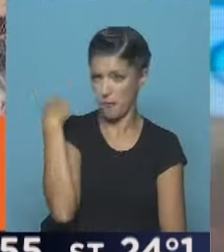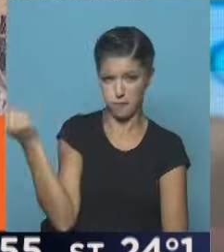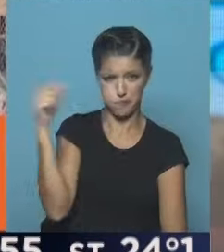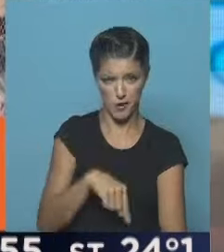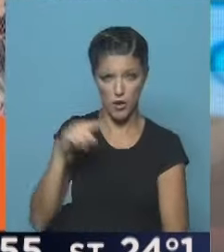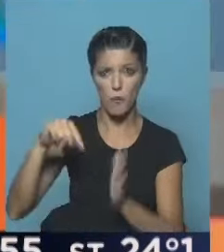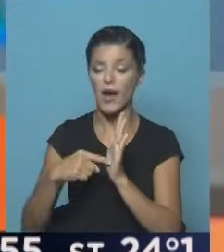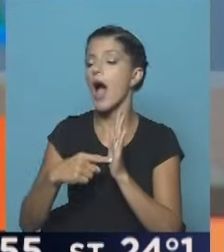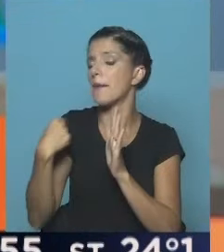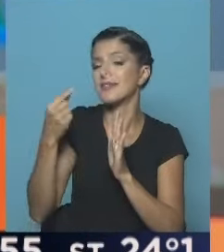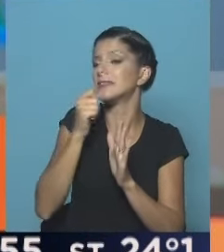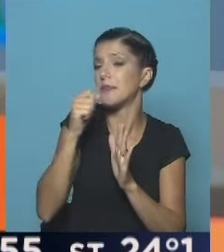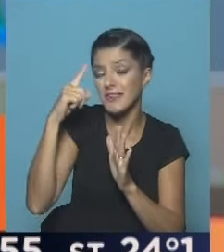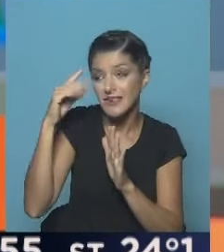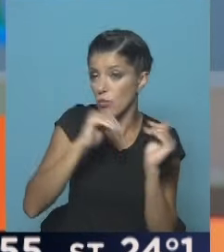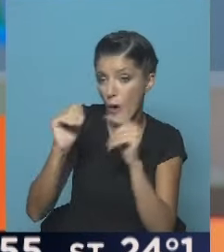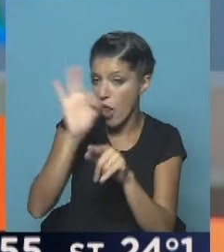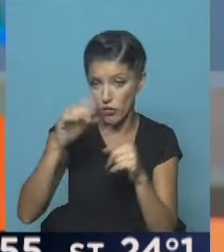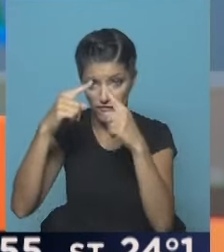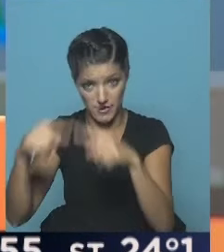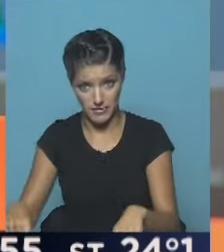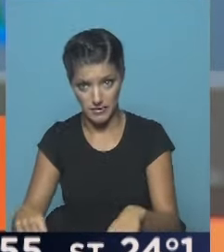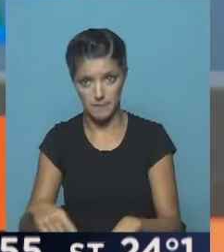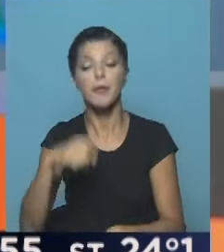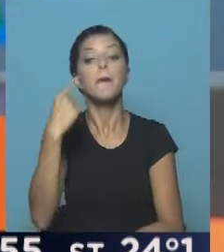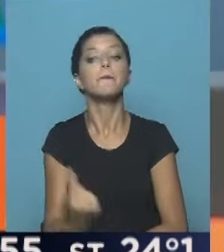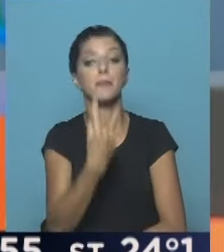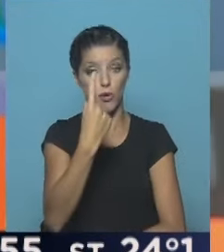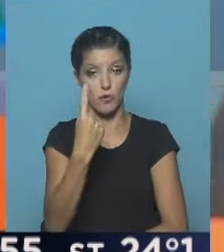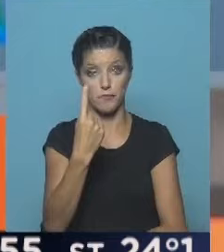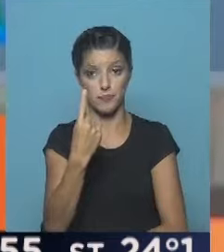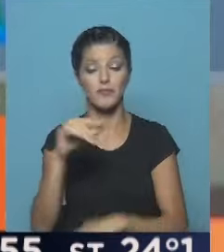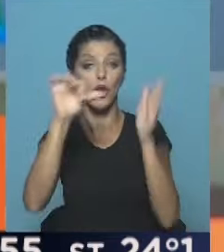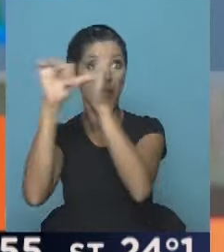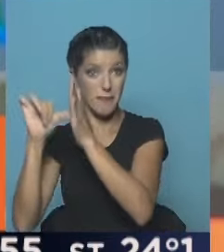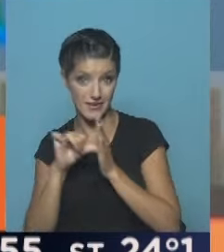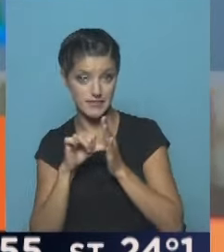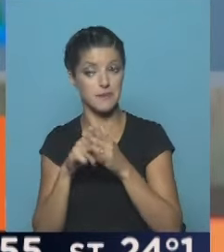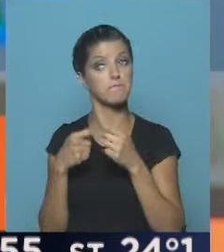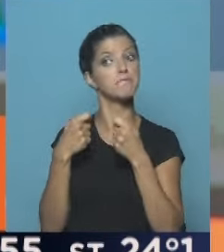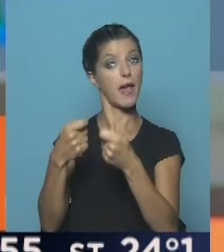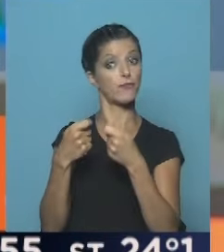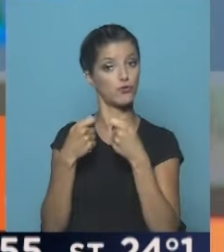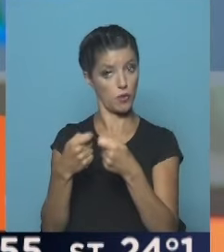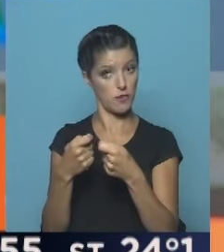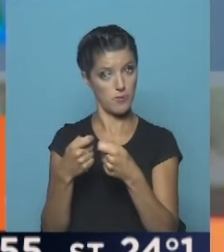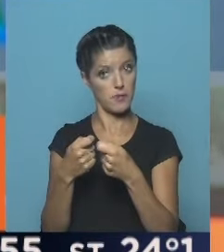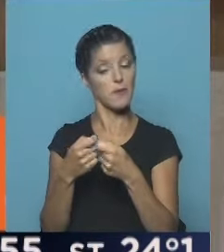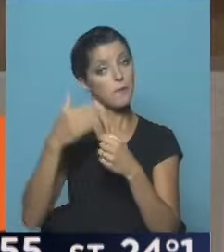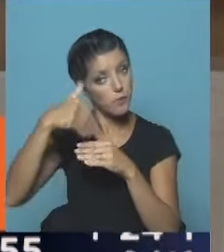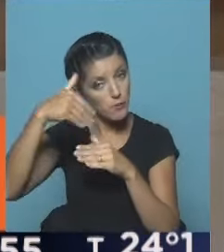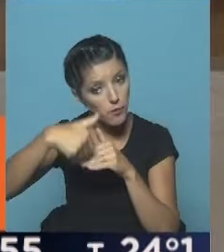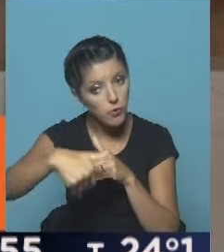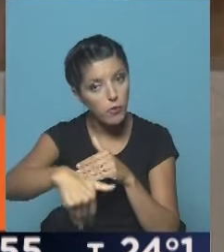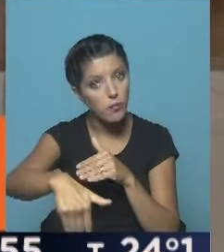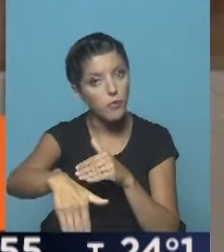no con sus posiciones. El primer factor, la presión de la comunidad internacional para que se entre en el proceso